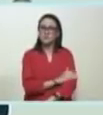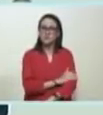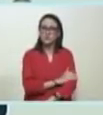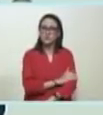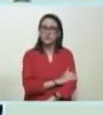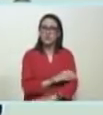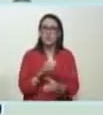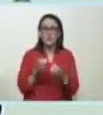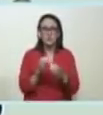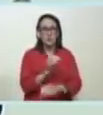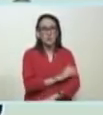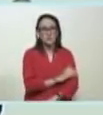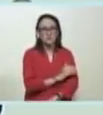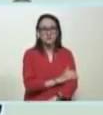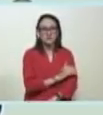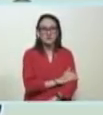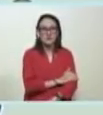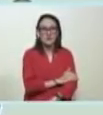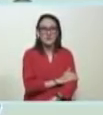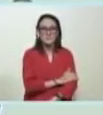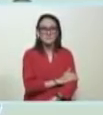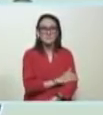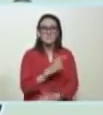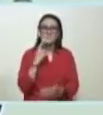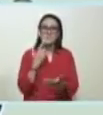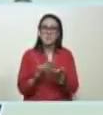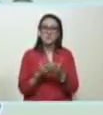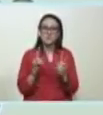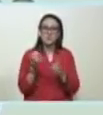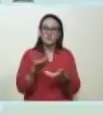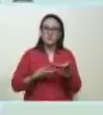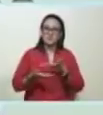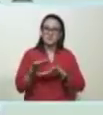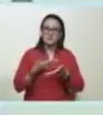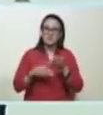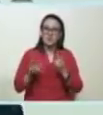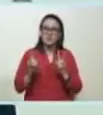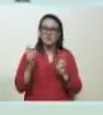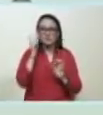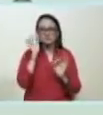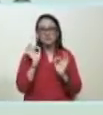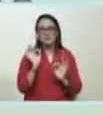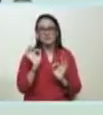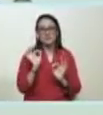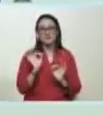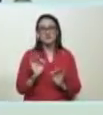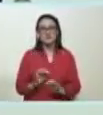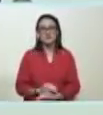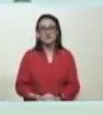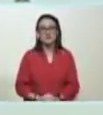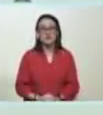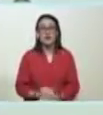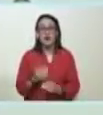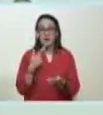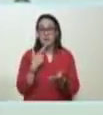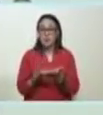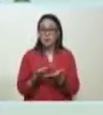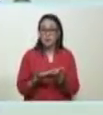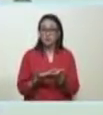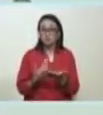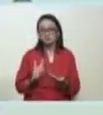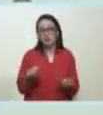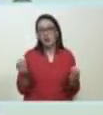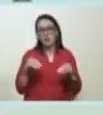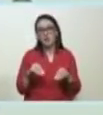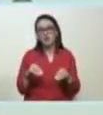de sectores de la oposición se propuso una nueva negociación para una nueva fecha. Y apenas se propuso, yo dije, estoy